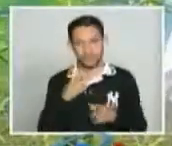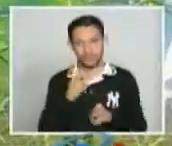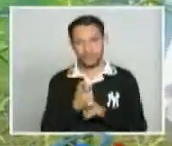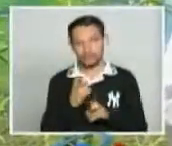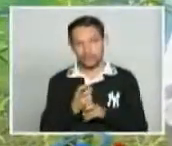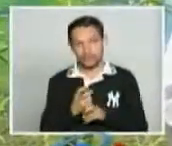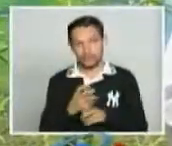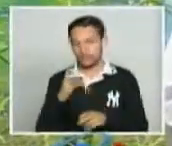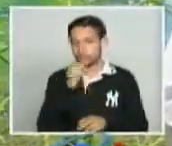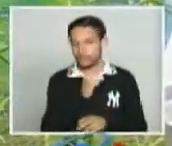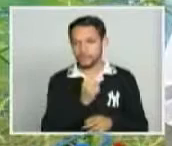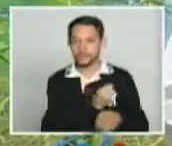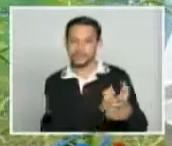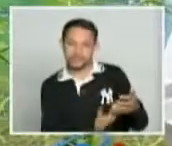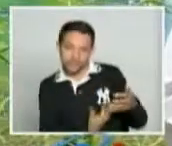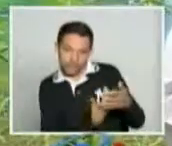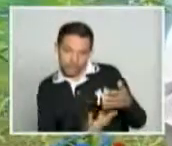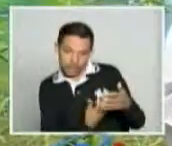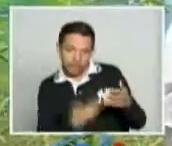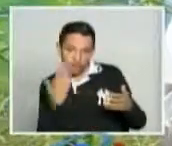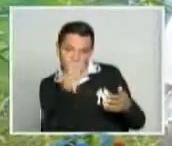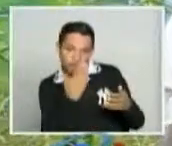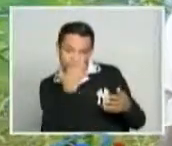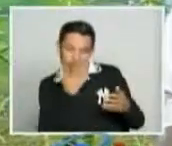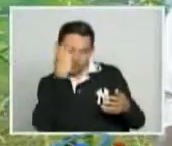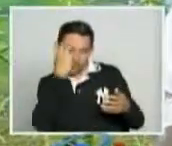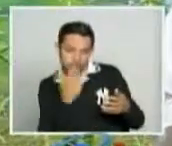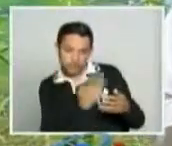aparece, examen de sangre. Y si